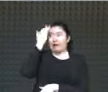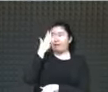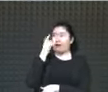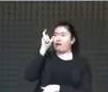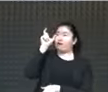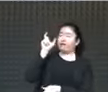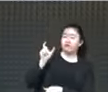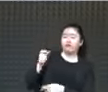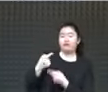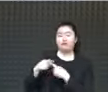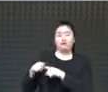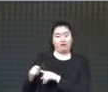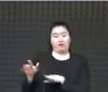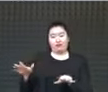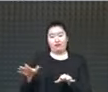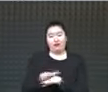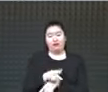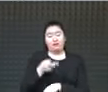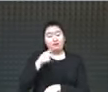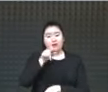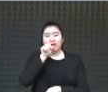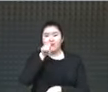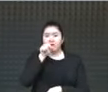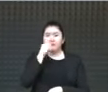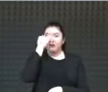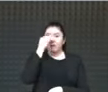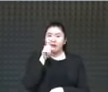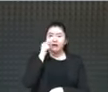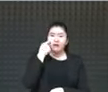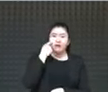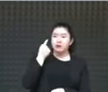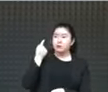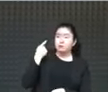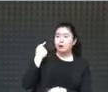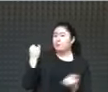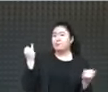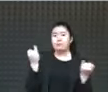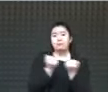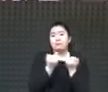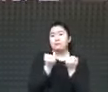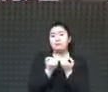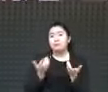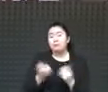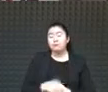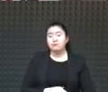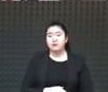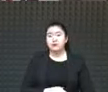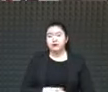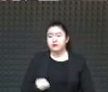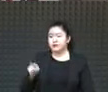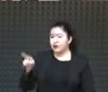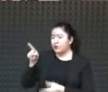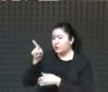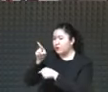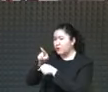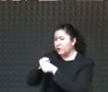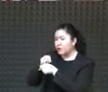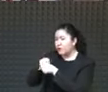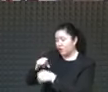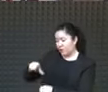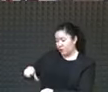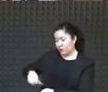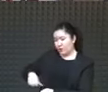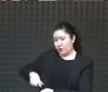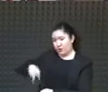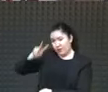Aunque el logotipo sigue siendo el mismo. Son colores que finalmente representan al Gobierno de